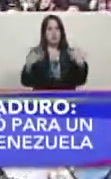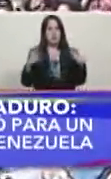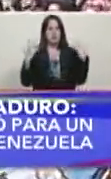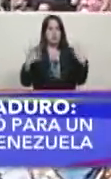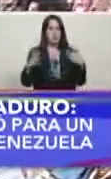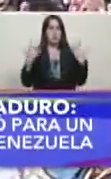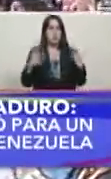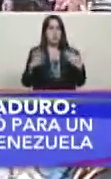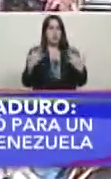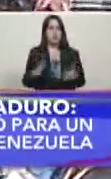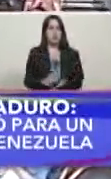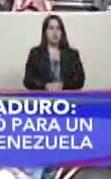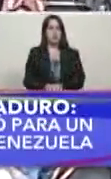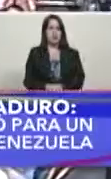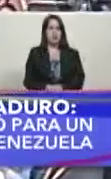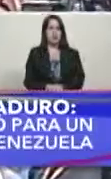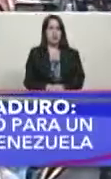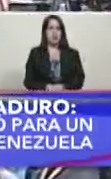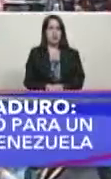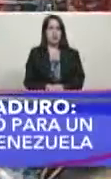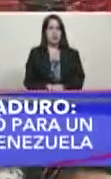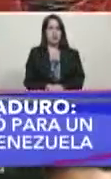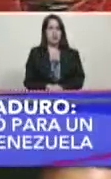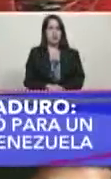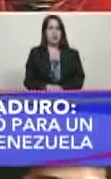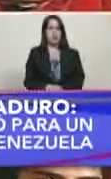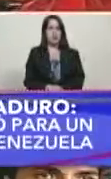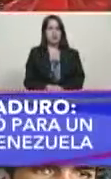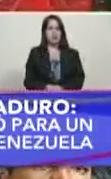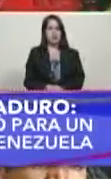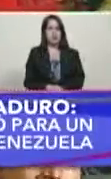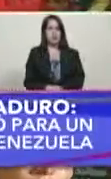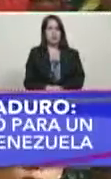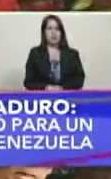colombia congreso de los pueblos